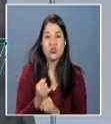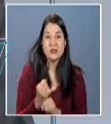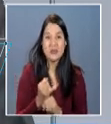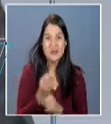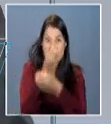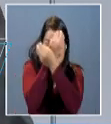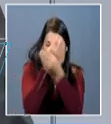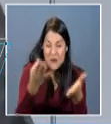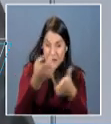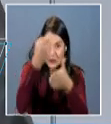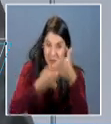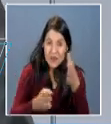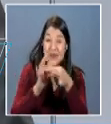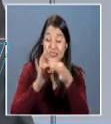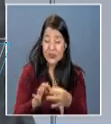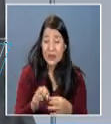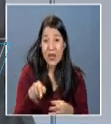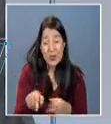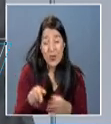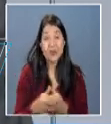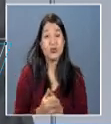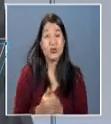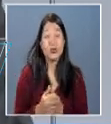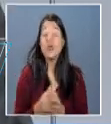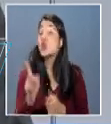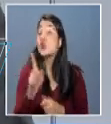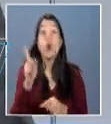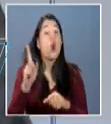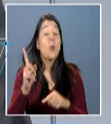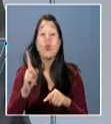estas comunidades. En esto no hay que inventar nada. Ya el Ministerio de